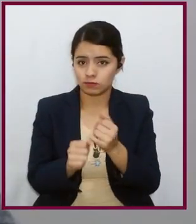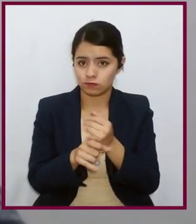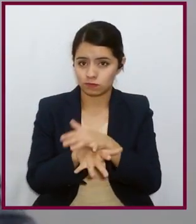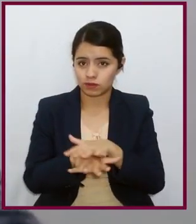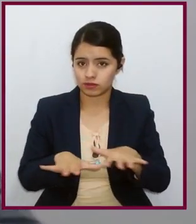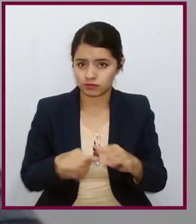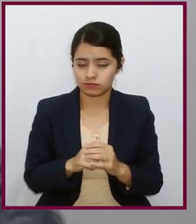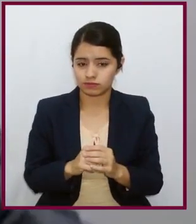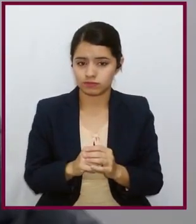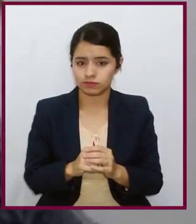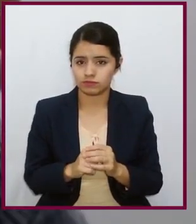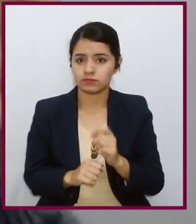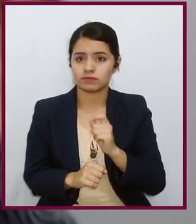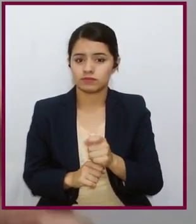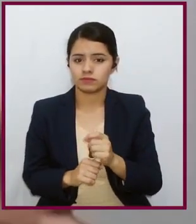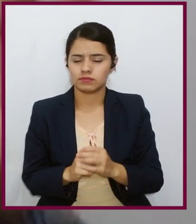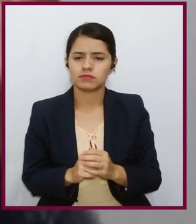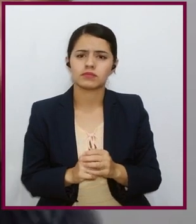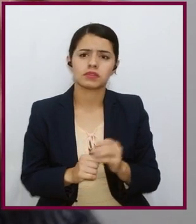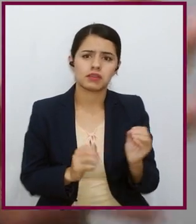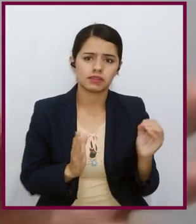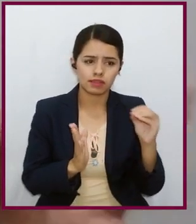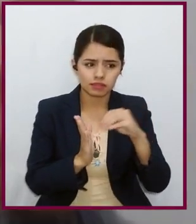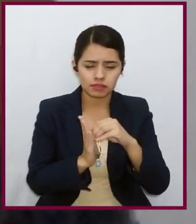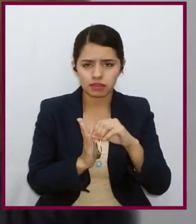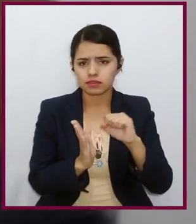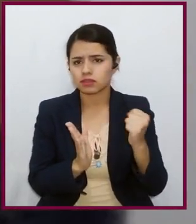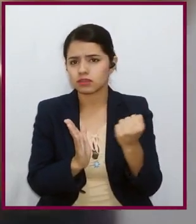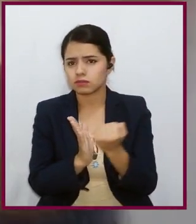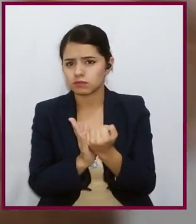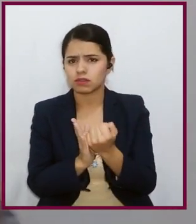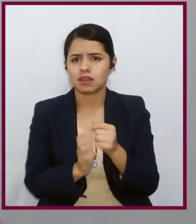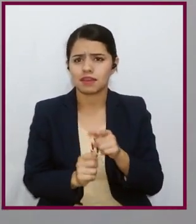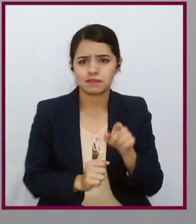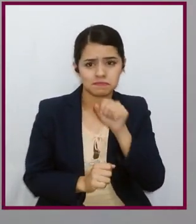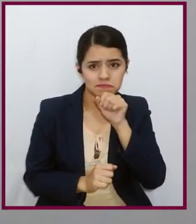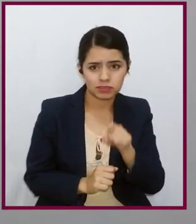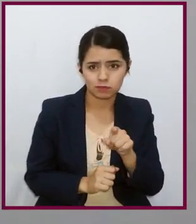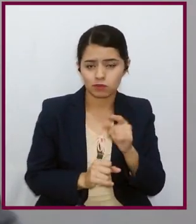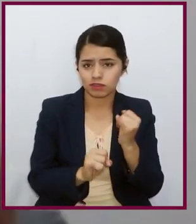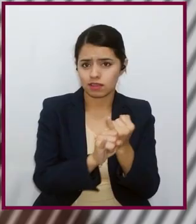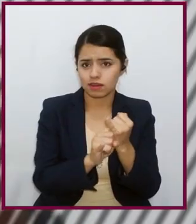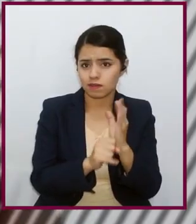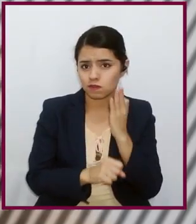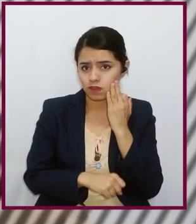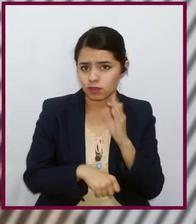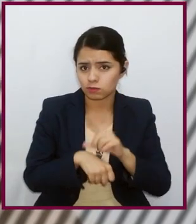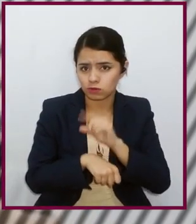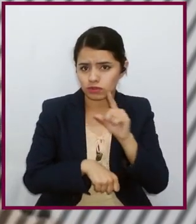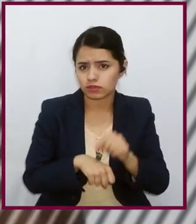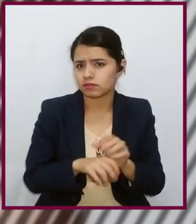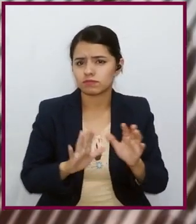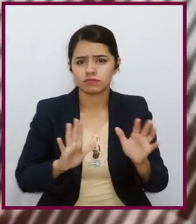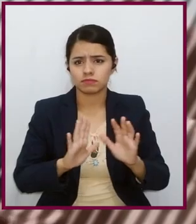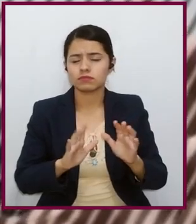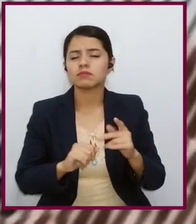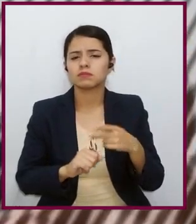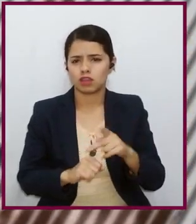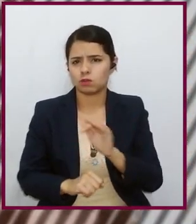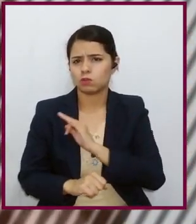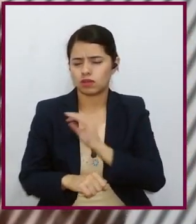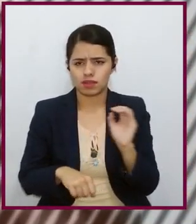Por supuesto que sí debemos ser responsables, porque cuando hacemos una infografía, informamos a los demás. ¡Auxilio! ¡Diva! ¡Por favor, desactiva al